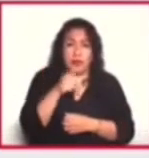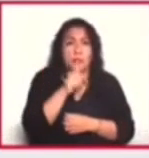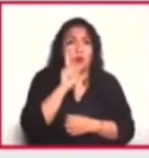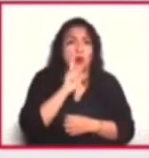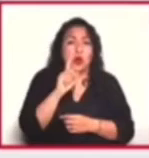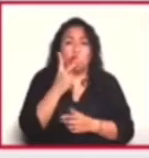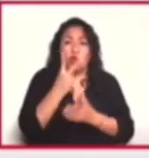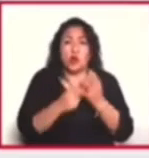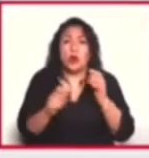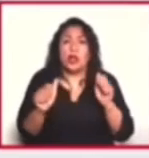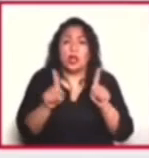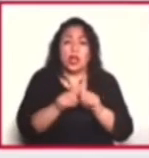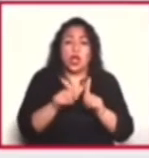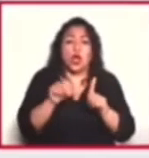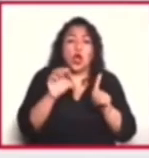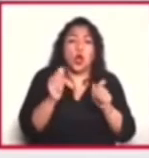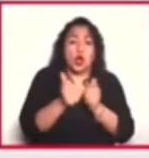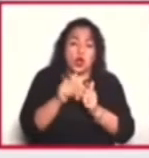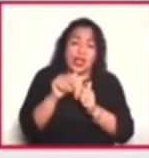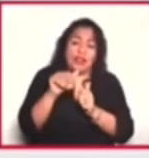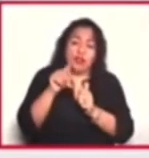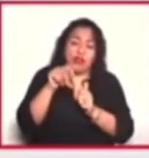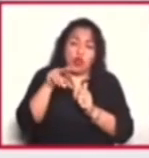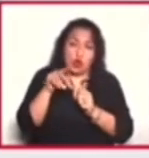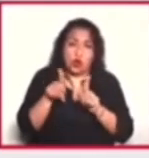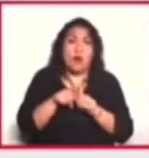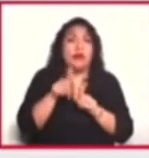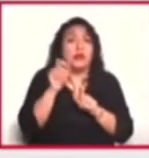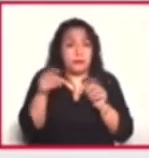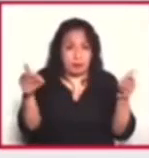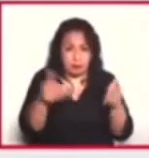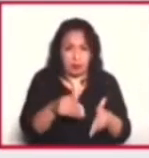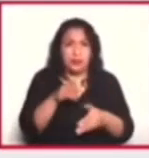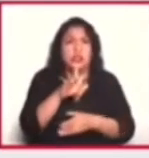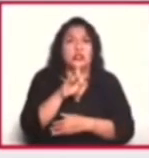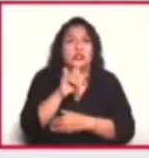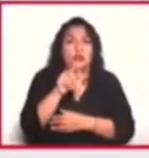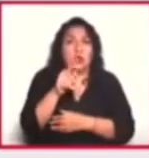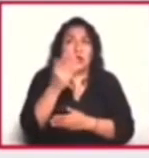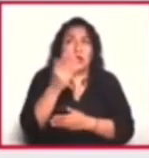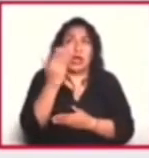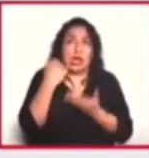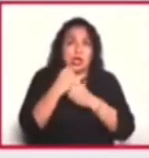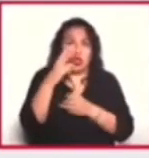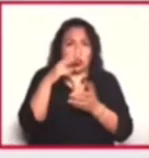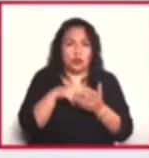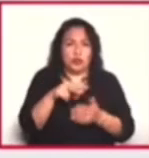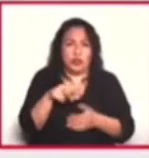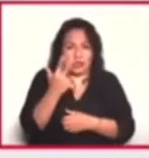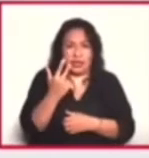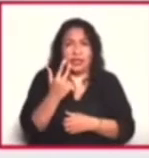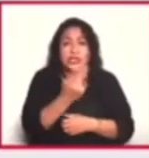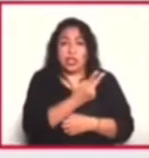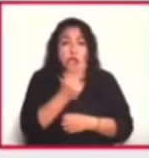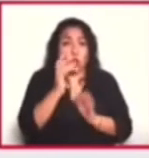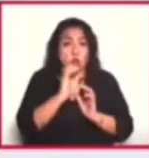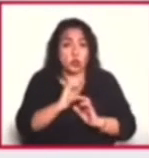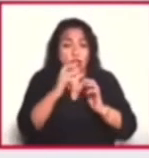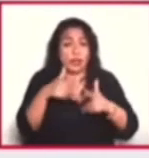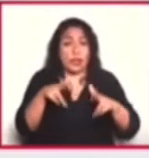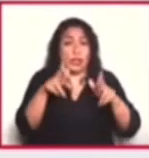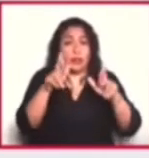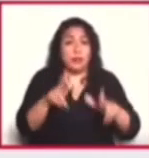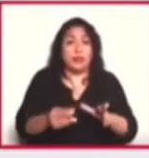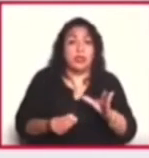Antonio Zambujo, quien a su vez se presentó en el Festival Internacional Cervantino en 2013. Cantantes ambos que representan la nueva estirpe